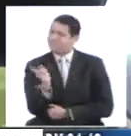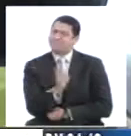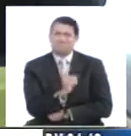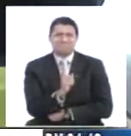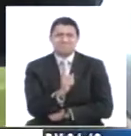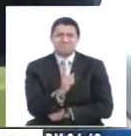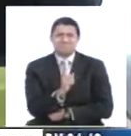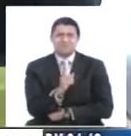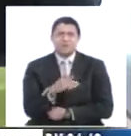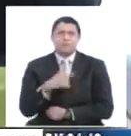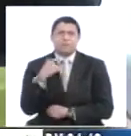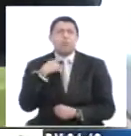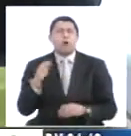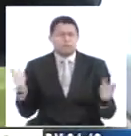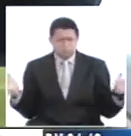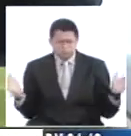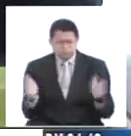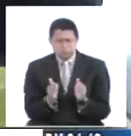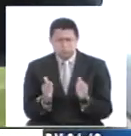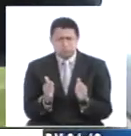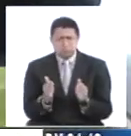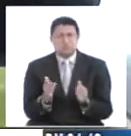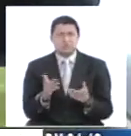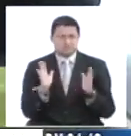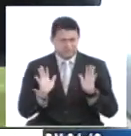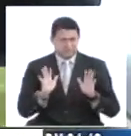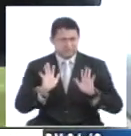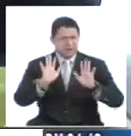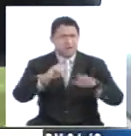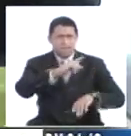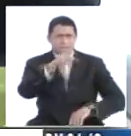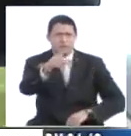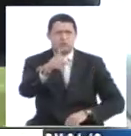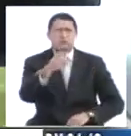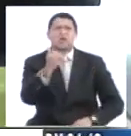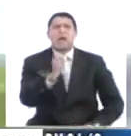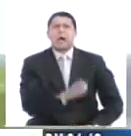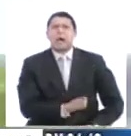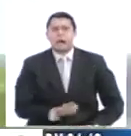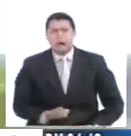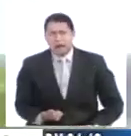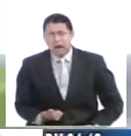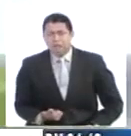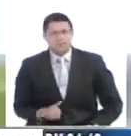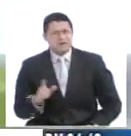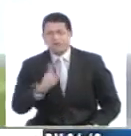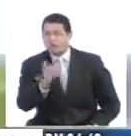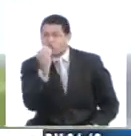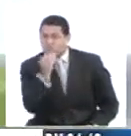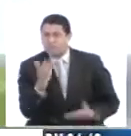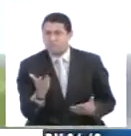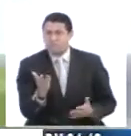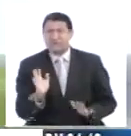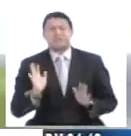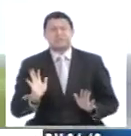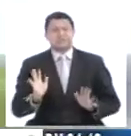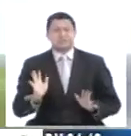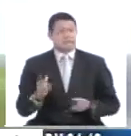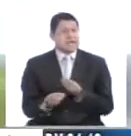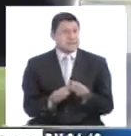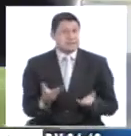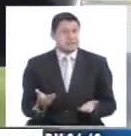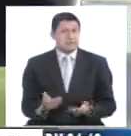se puede perder peso sin inter dentro de ese karma que pasa entonces cuando tenemos hambre y saltamos esa comida que pasa cuando